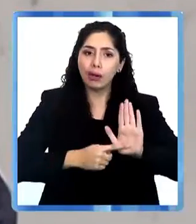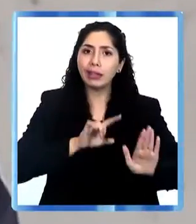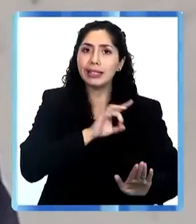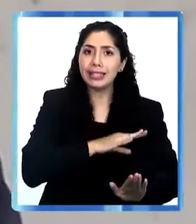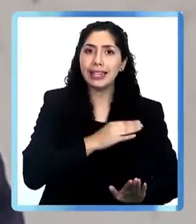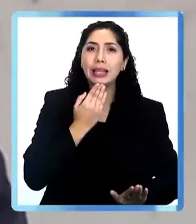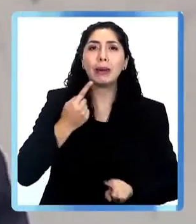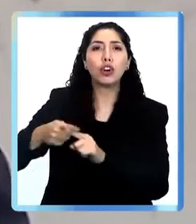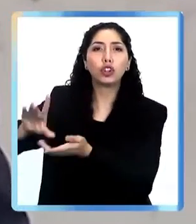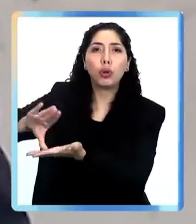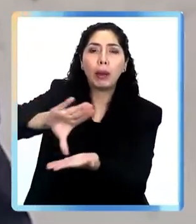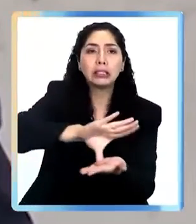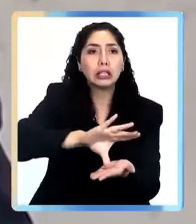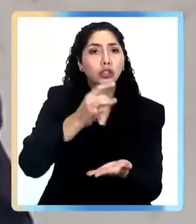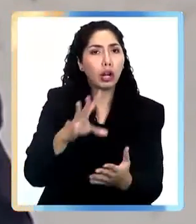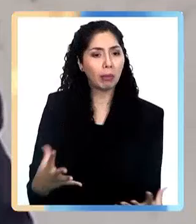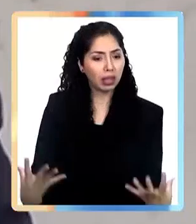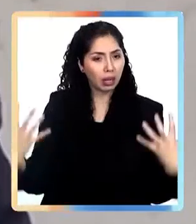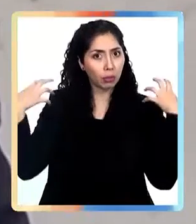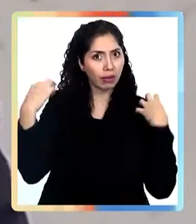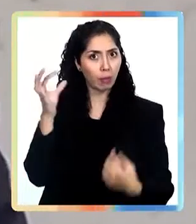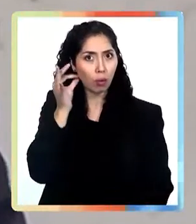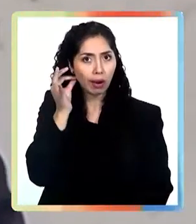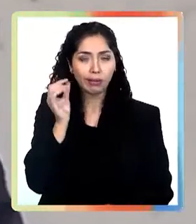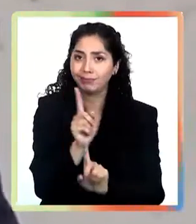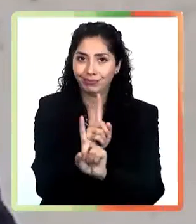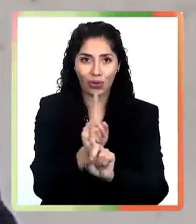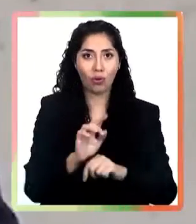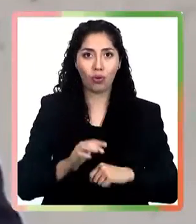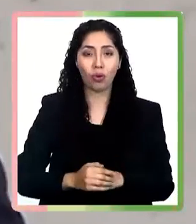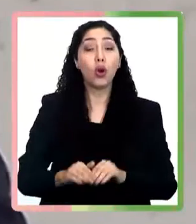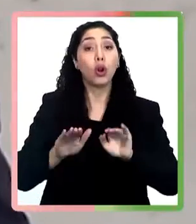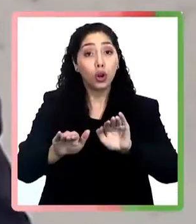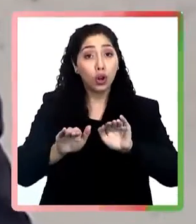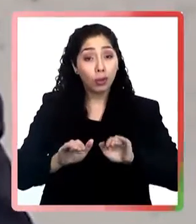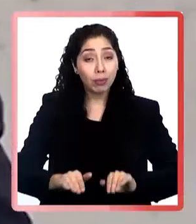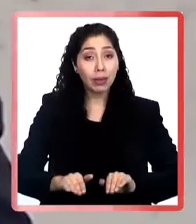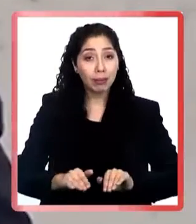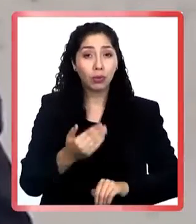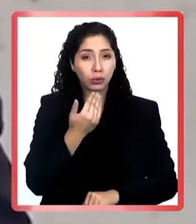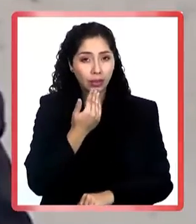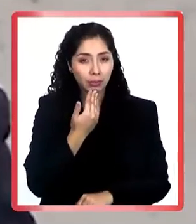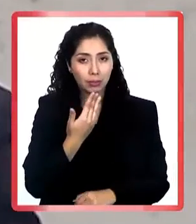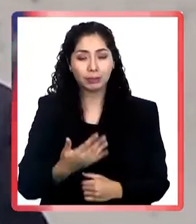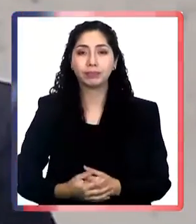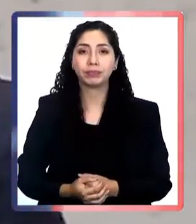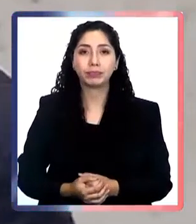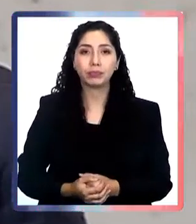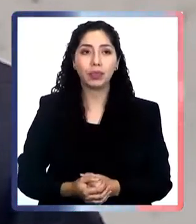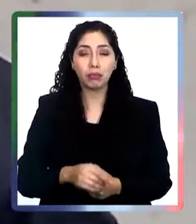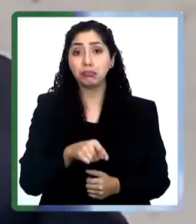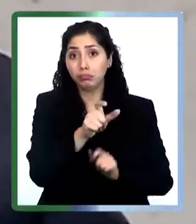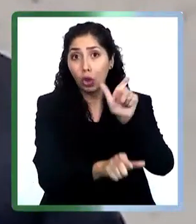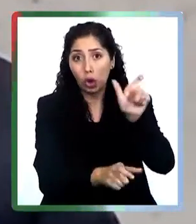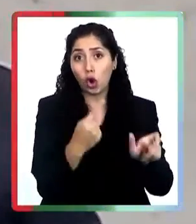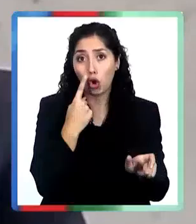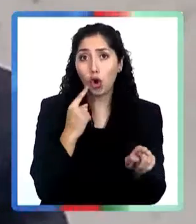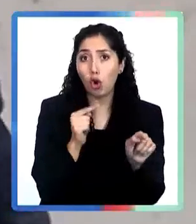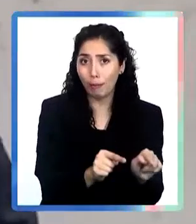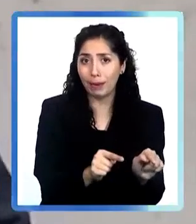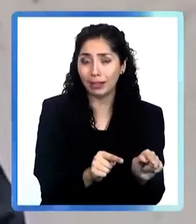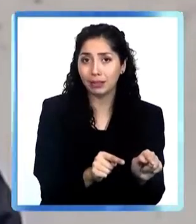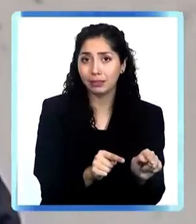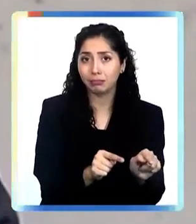no existen cargos prestados para ella y lo mismo aunque en otros sentidos corre para los hombres